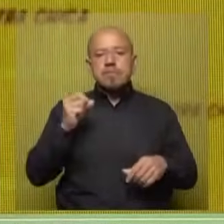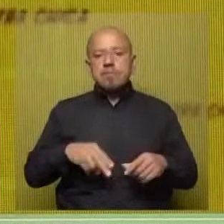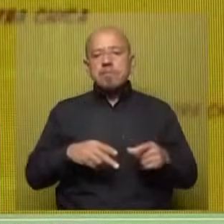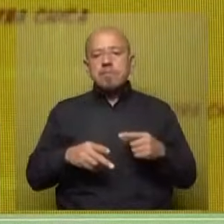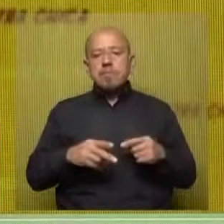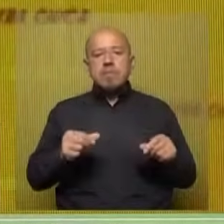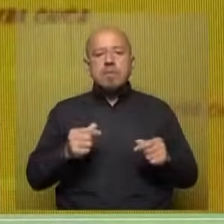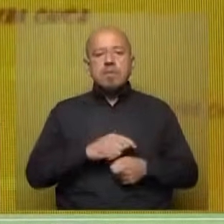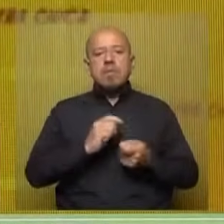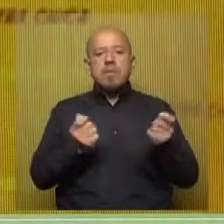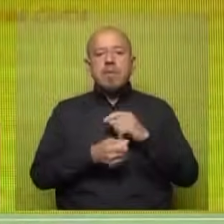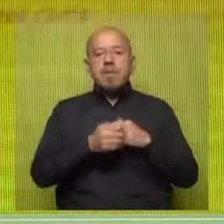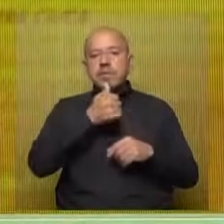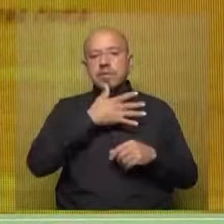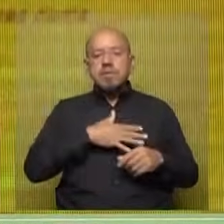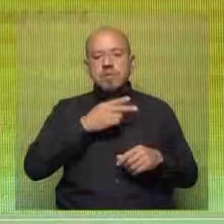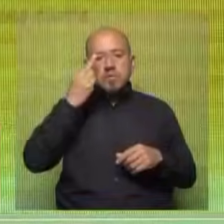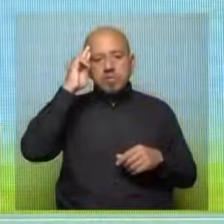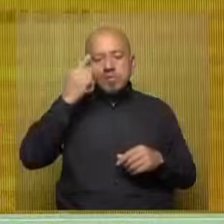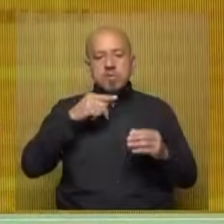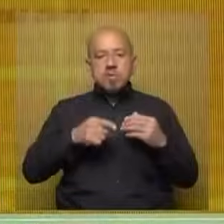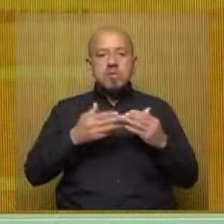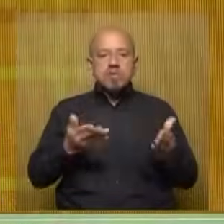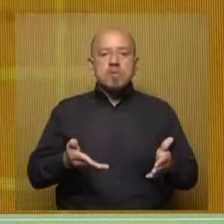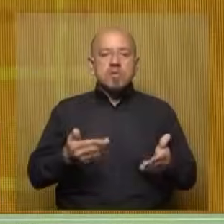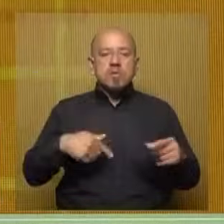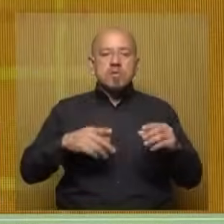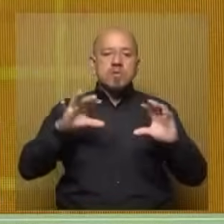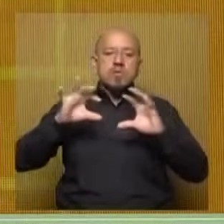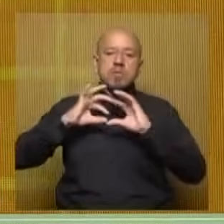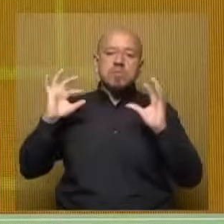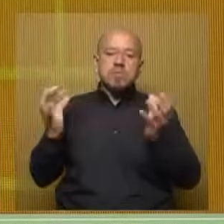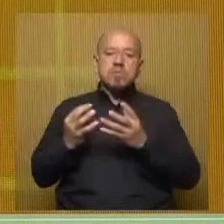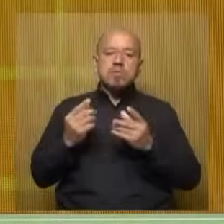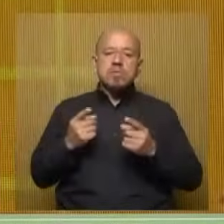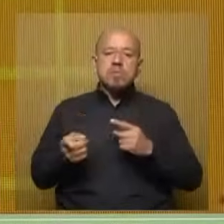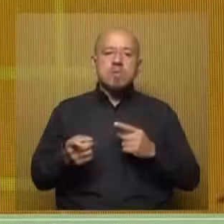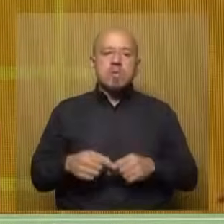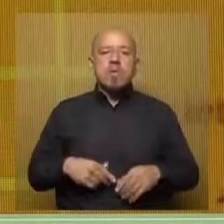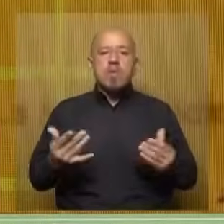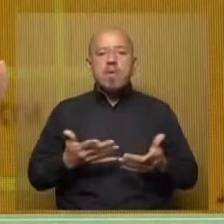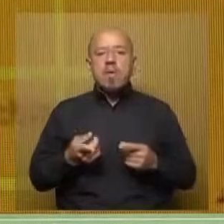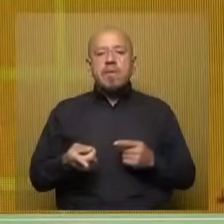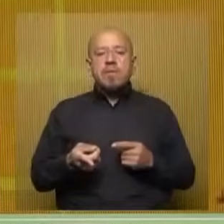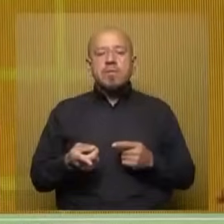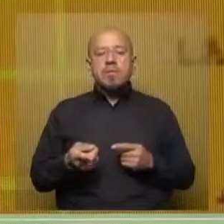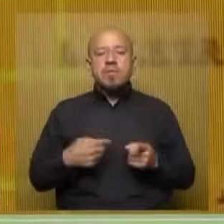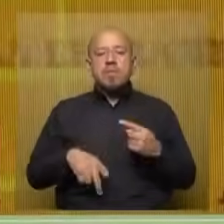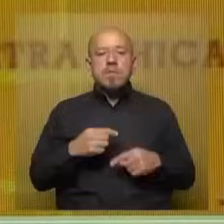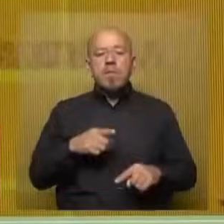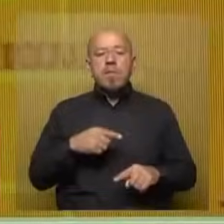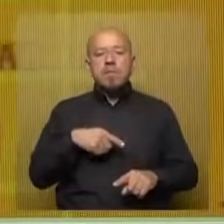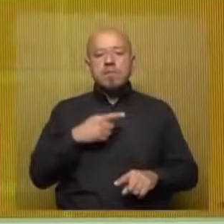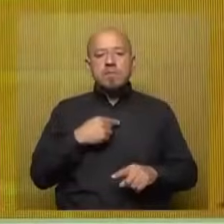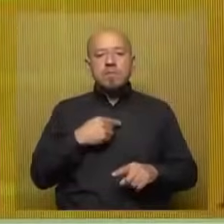de haber cambiado la historia del Uruguay, de haberlo puesto en otro lugar en el mundo. Bueno, ahora estamos en pleno siglo